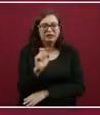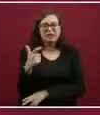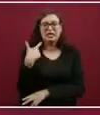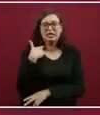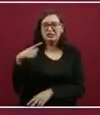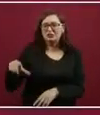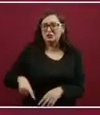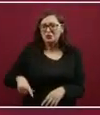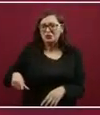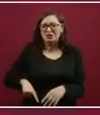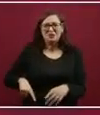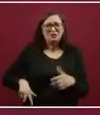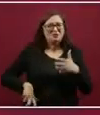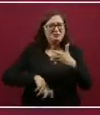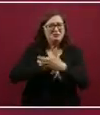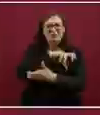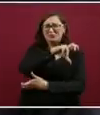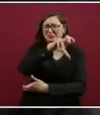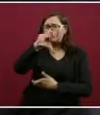en ruinas